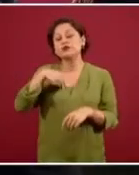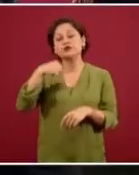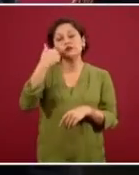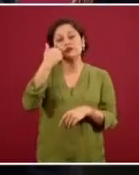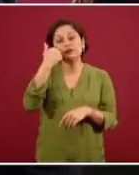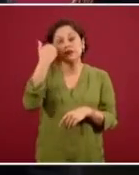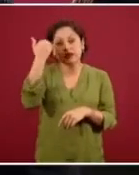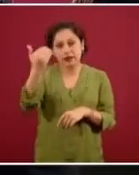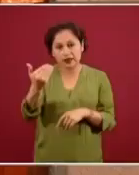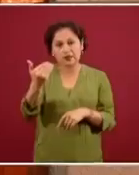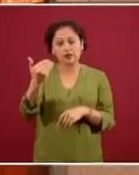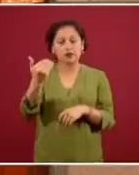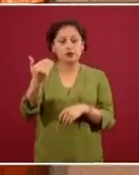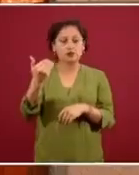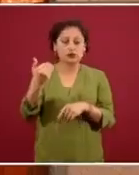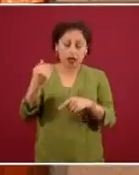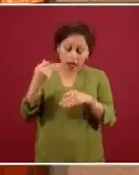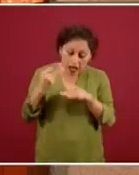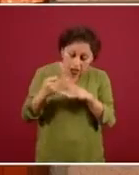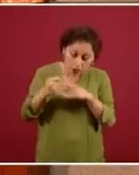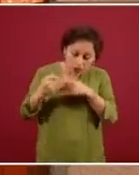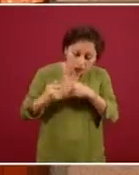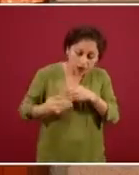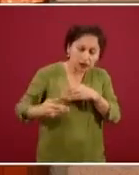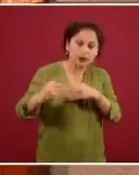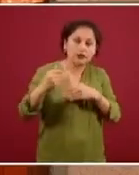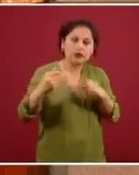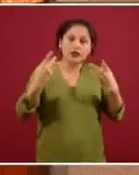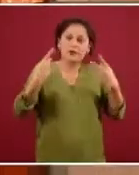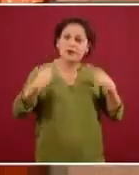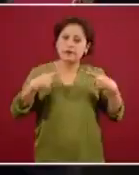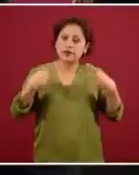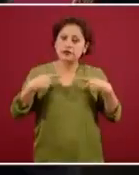flujo de donantes efectivos en los bancos de sangre.